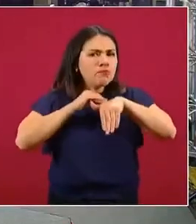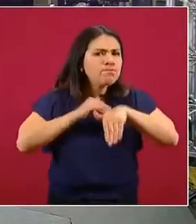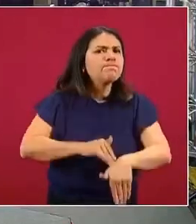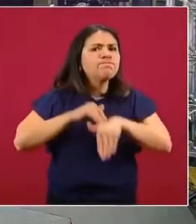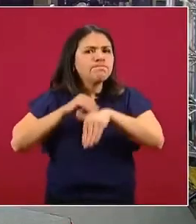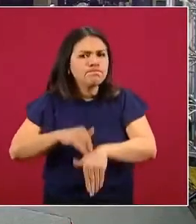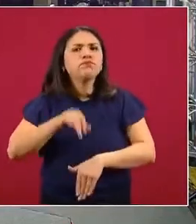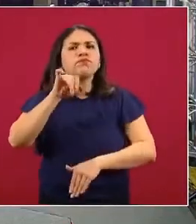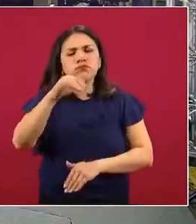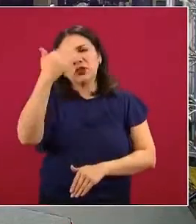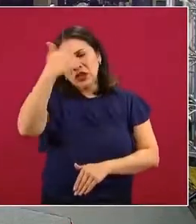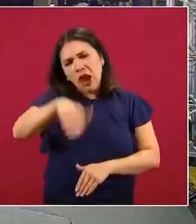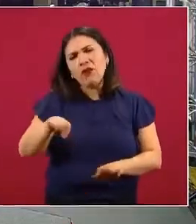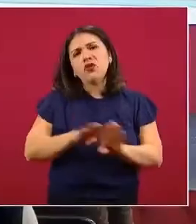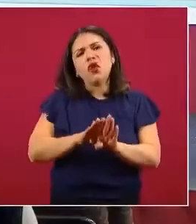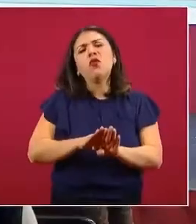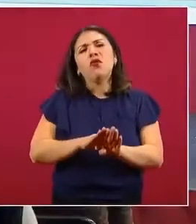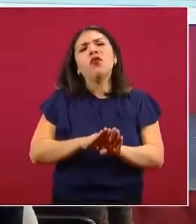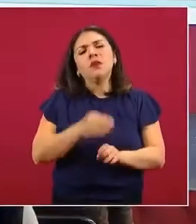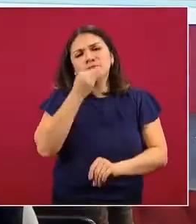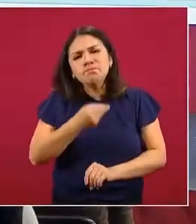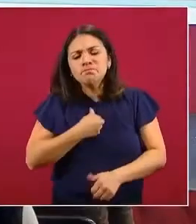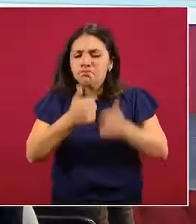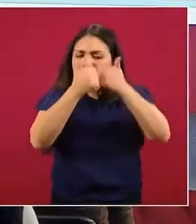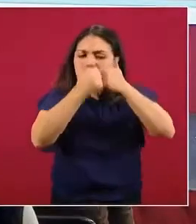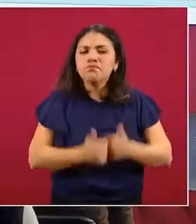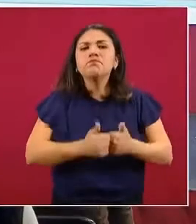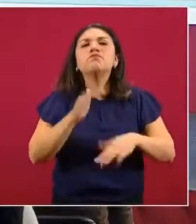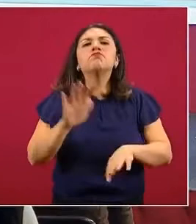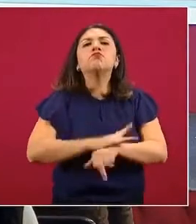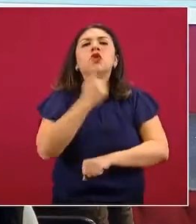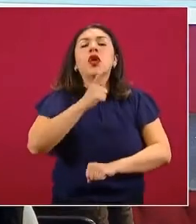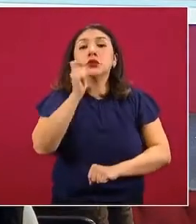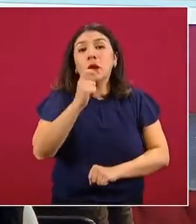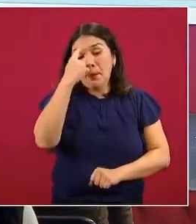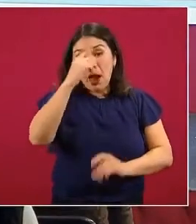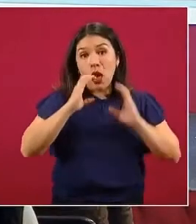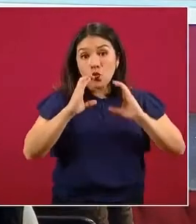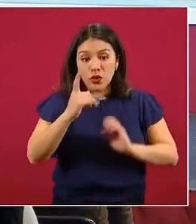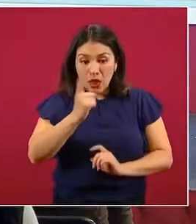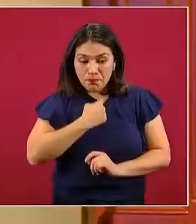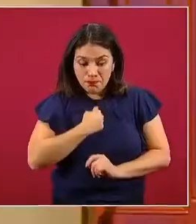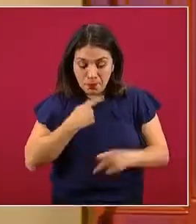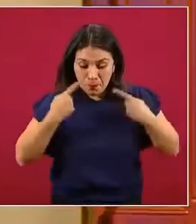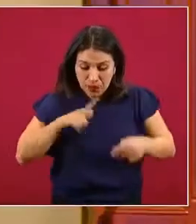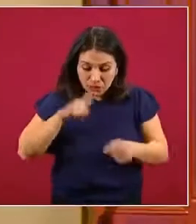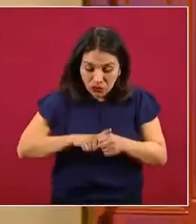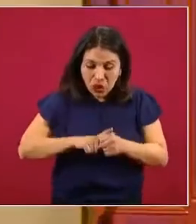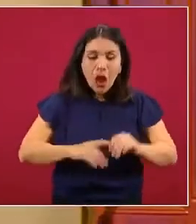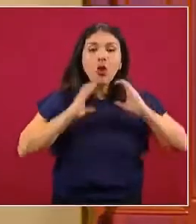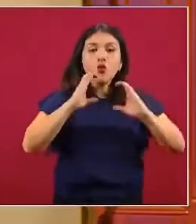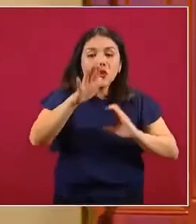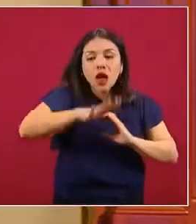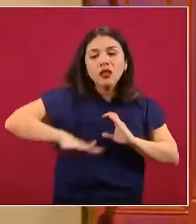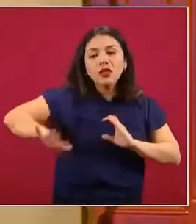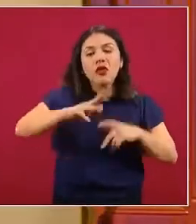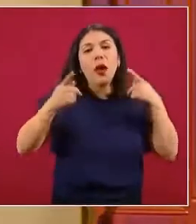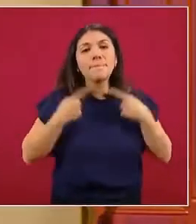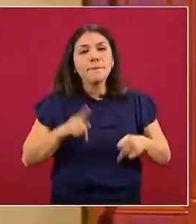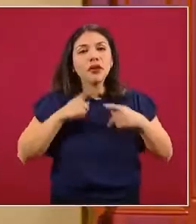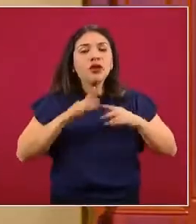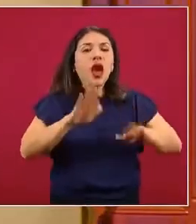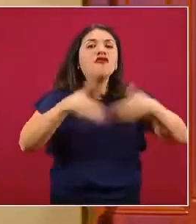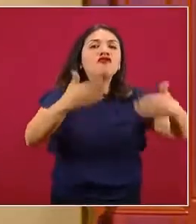acatado, ha recibido y ha puesto en práctica, precisamente no solo para cuidarse a ellos, sino más importante para cuidar a